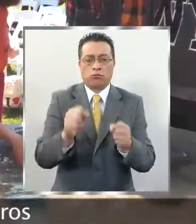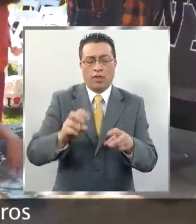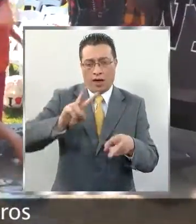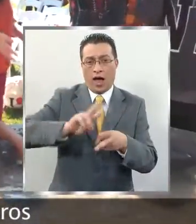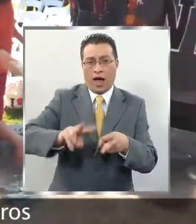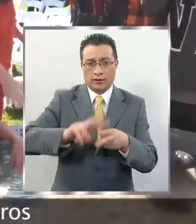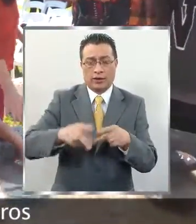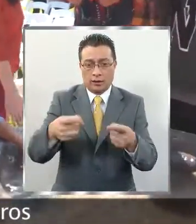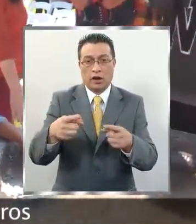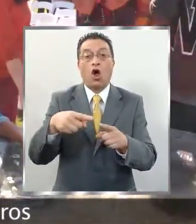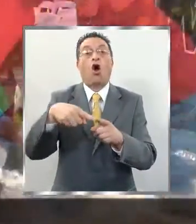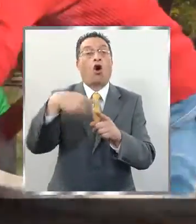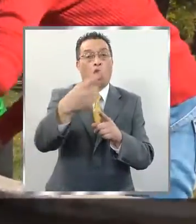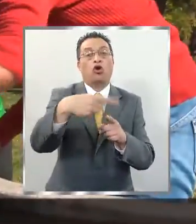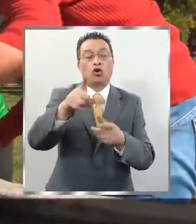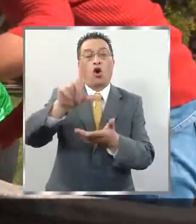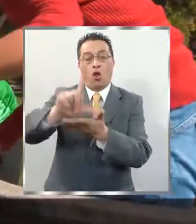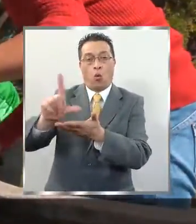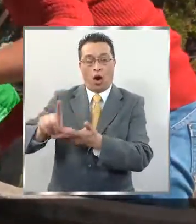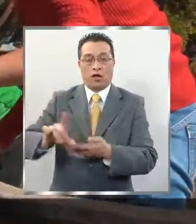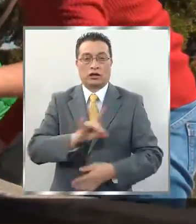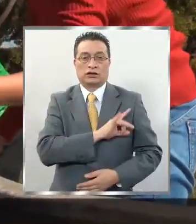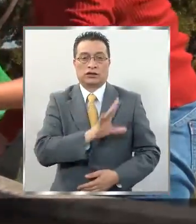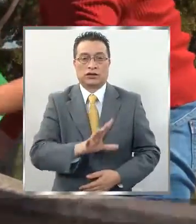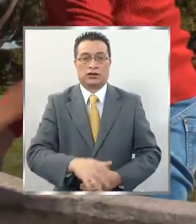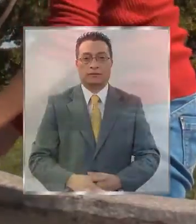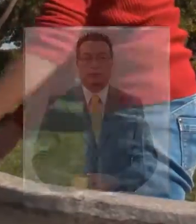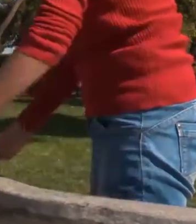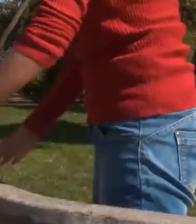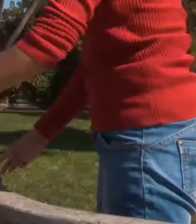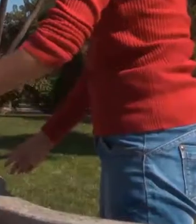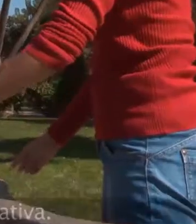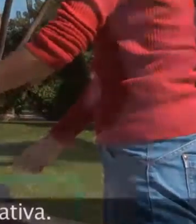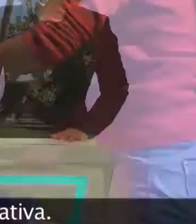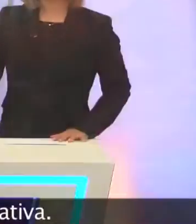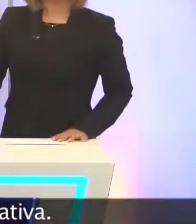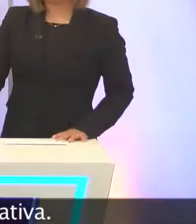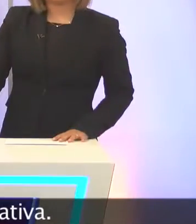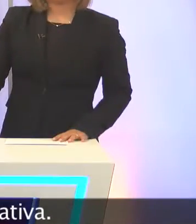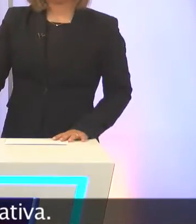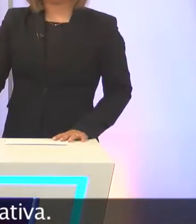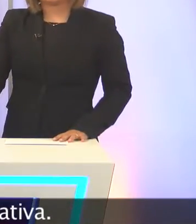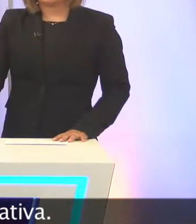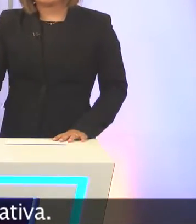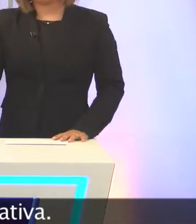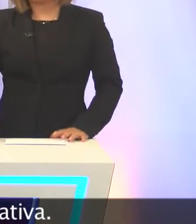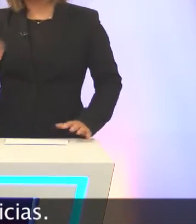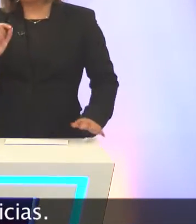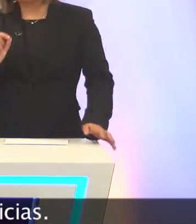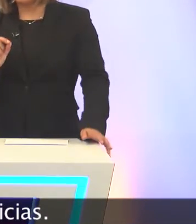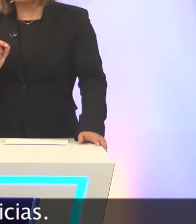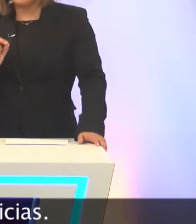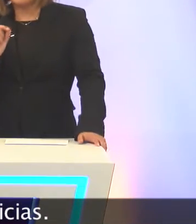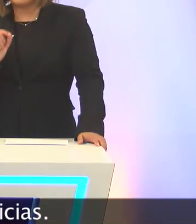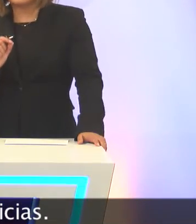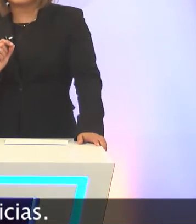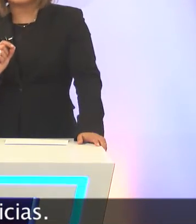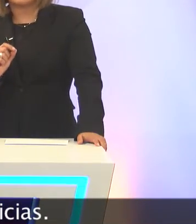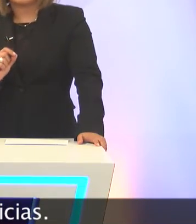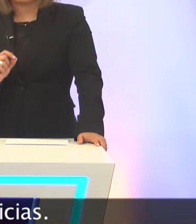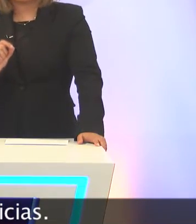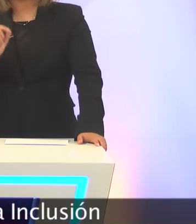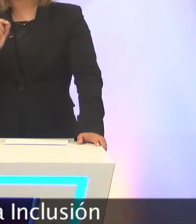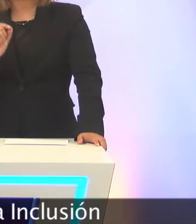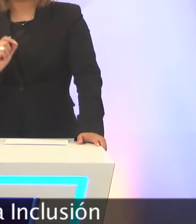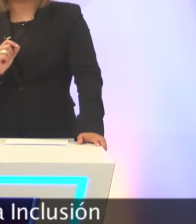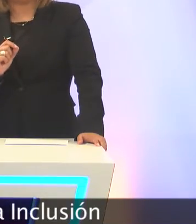puede hacer también en otros lugares del país. Es una muy bonita iniciativa. Vamos ahora a las noticias.